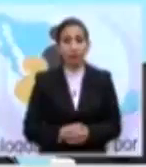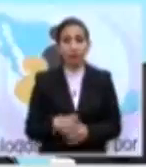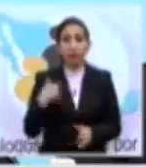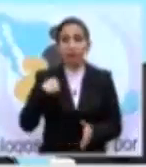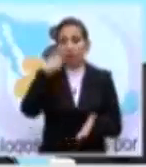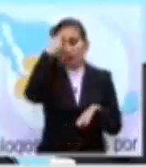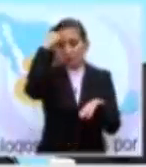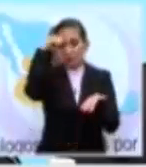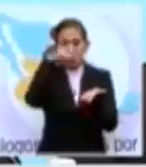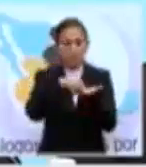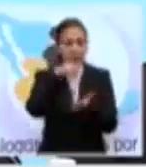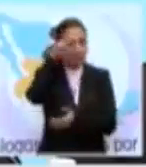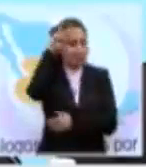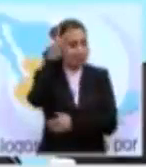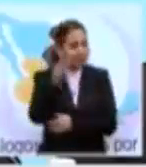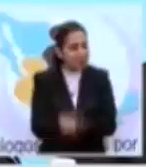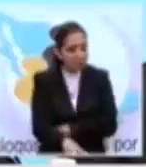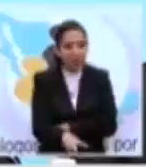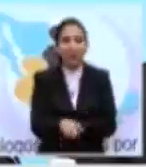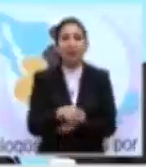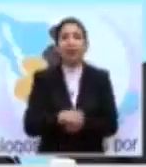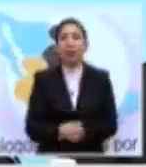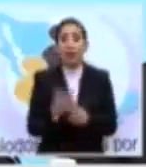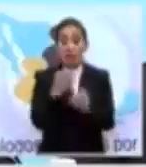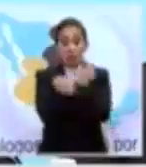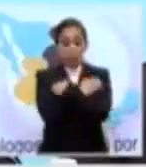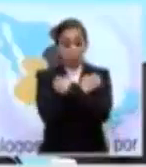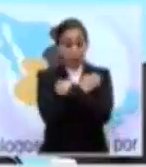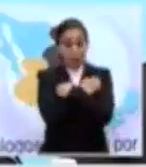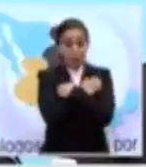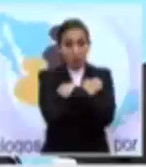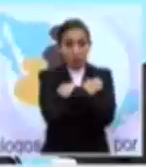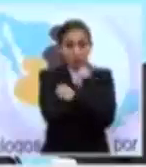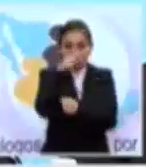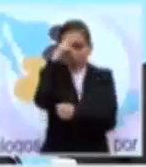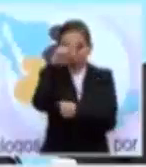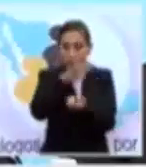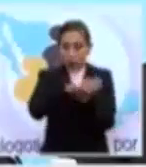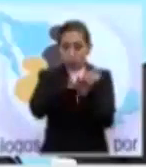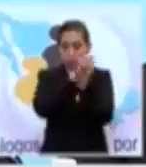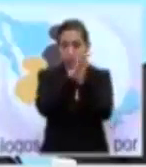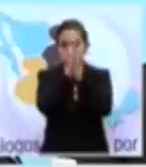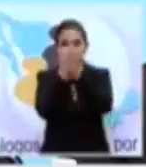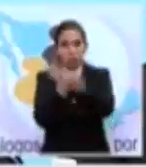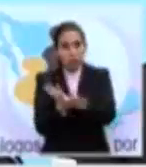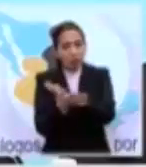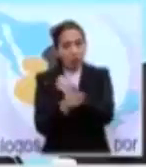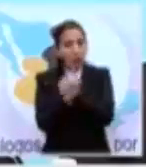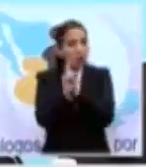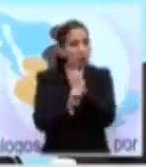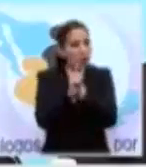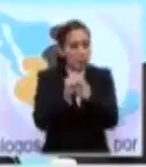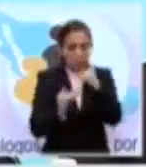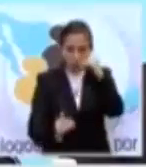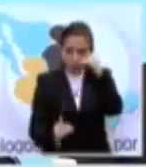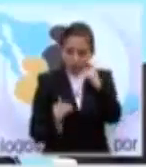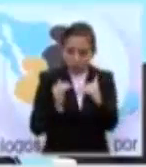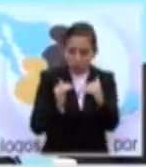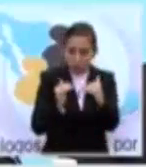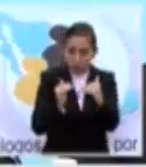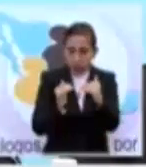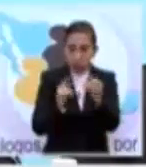Estoy convencido que si con educación este país cambia, el problema de la